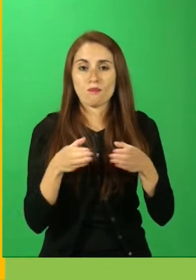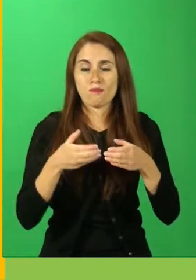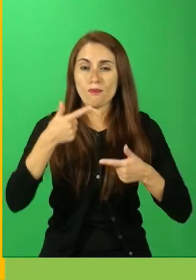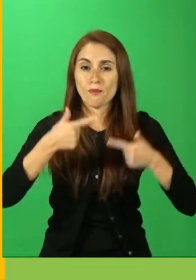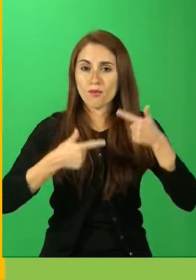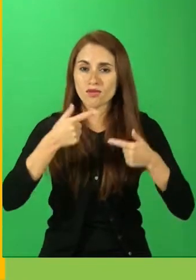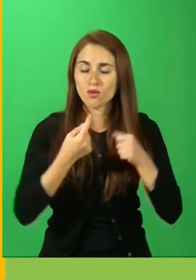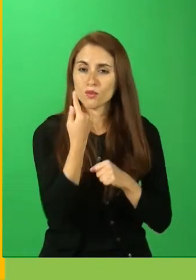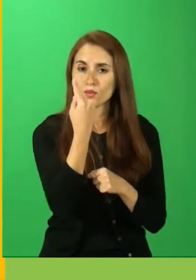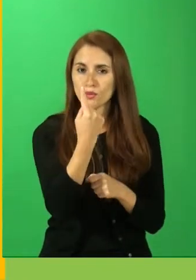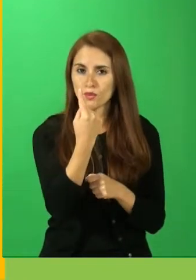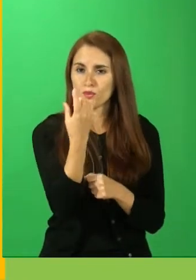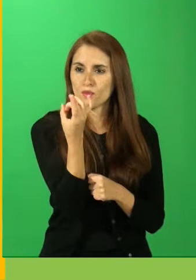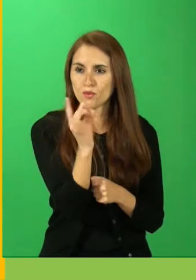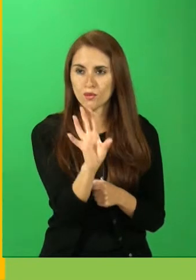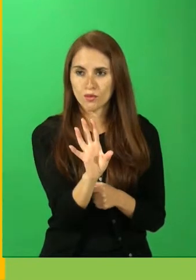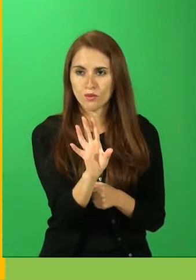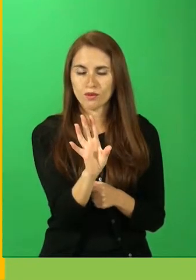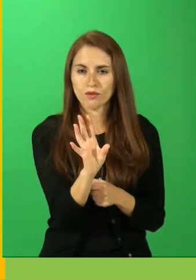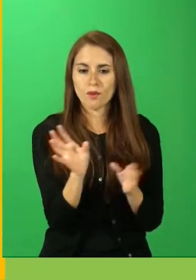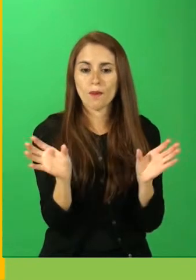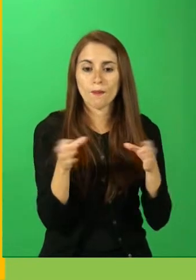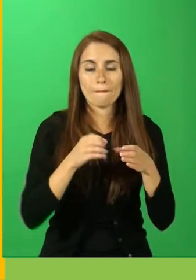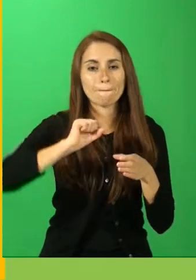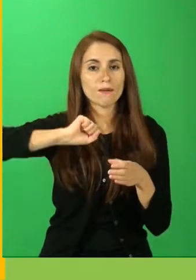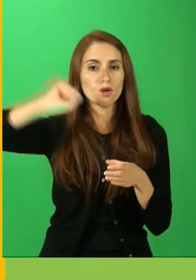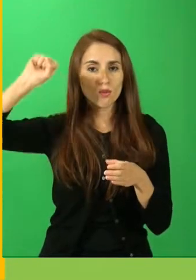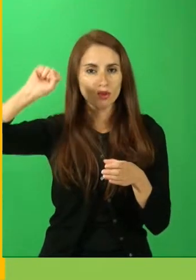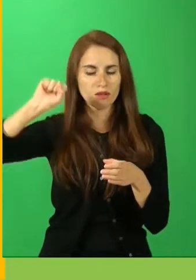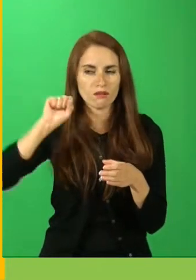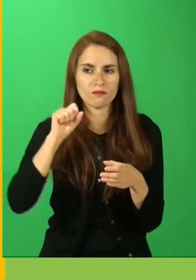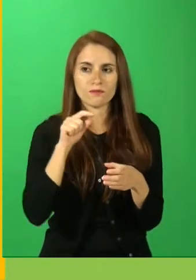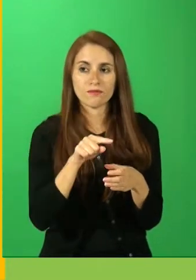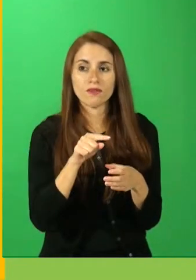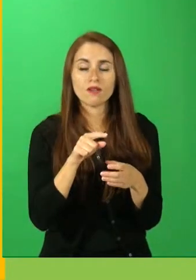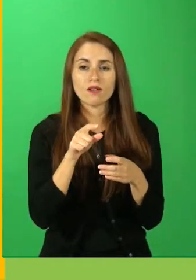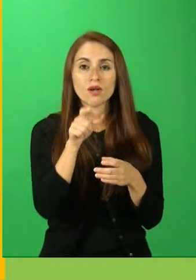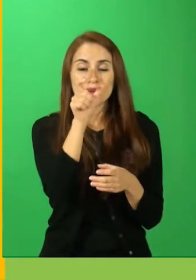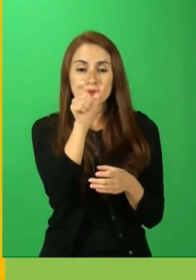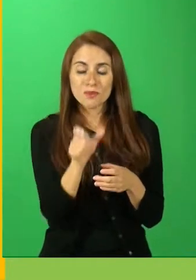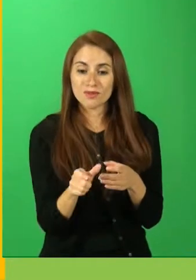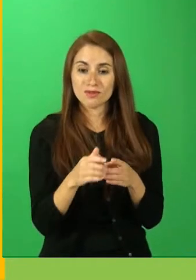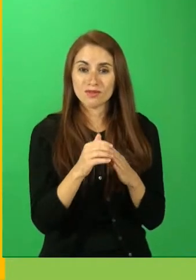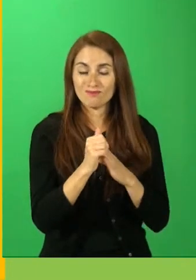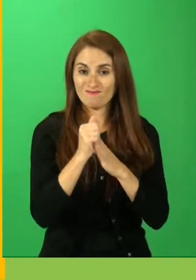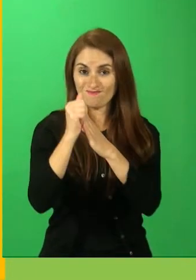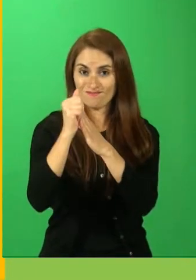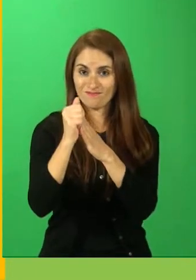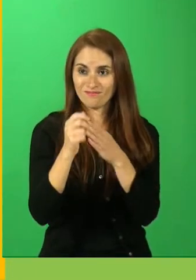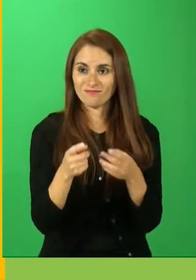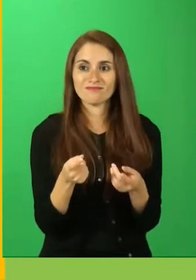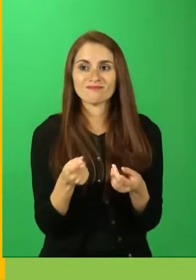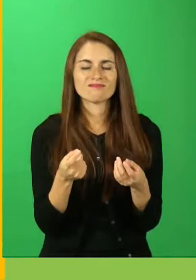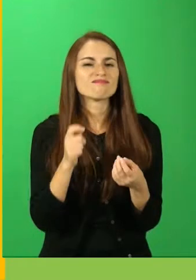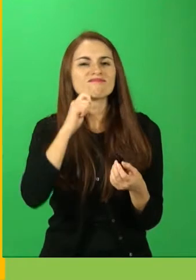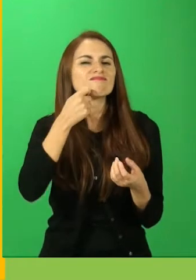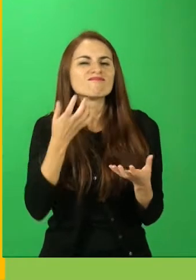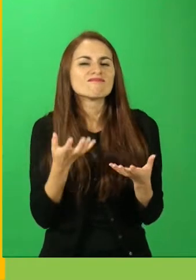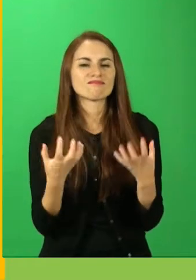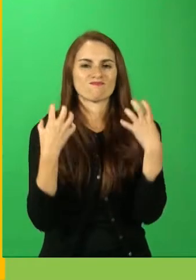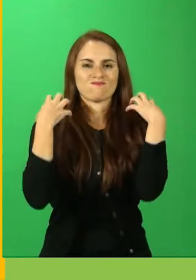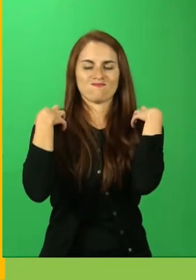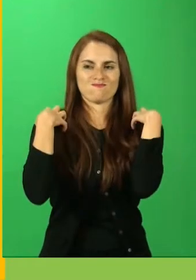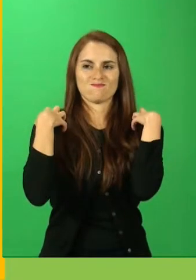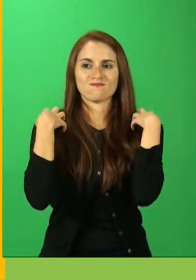político, en este caso el Partido Comunista. Y el dirigente toma el nombre de secretario general, uno